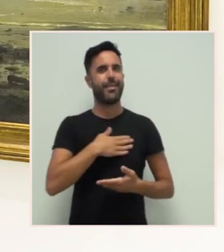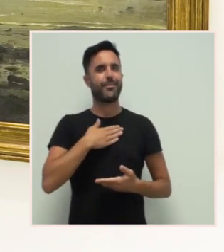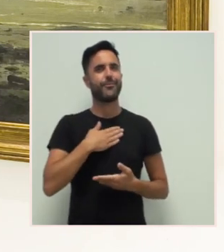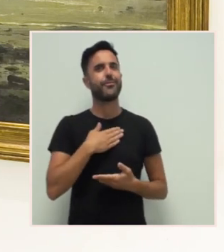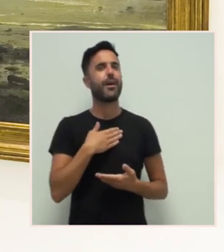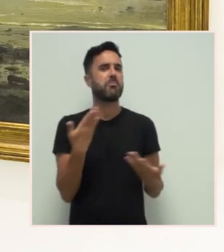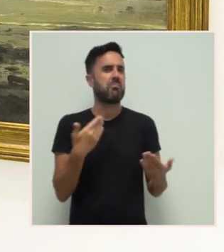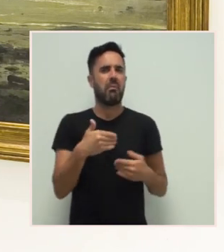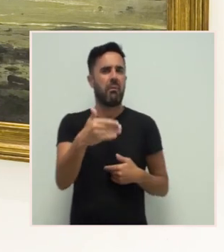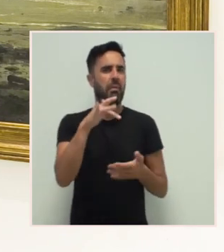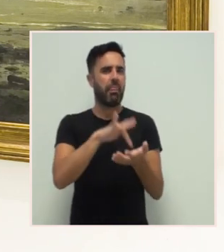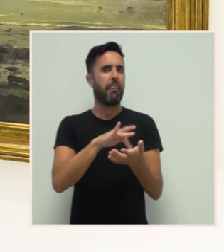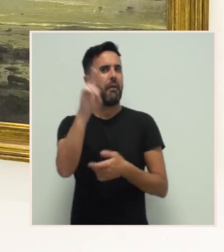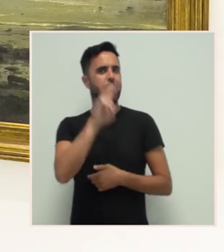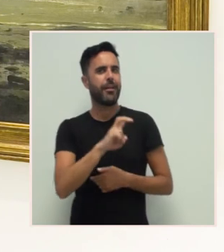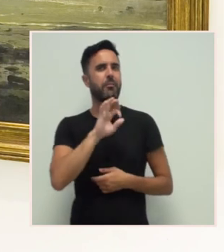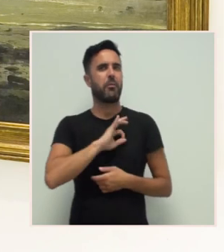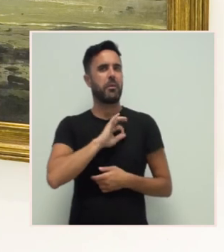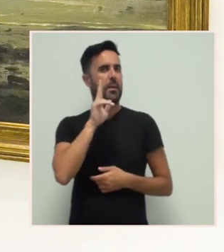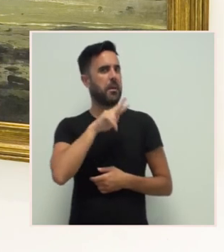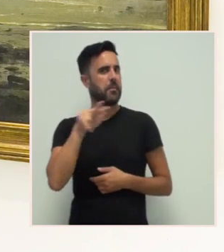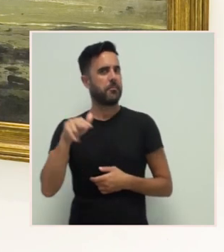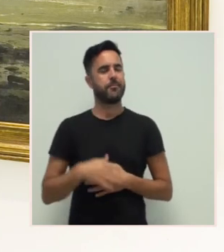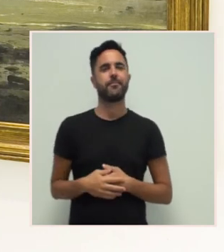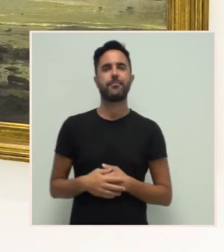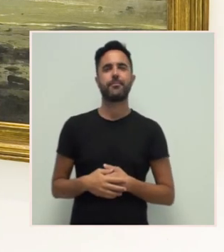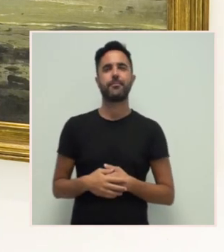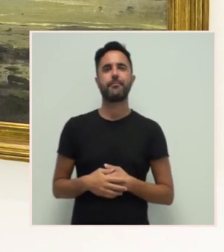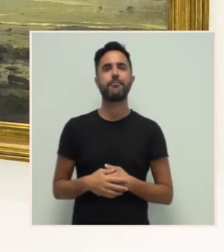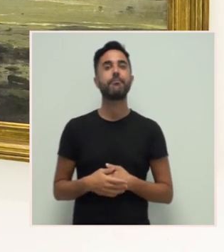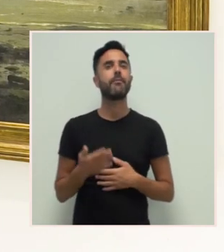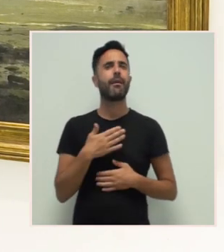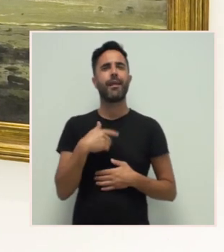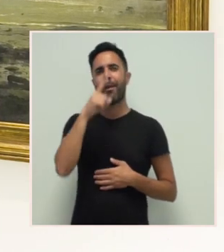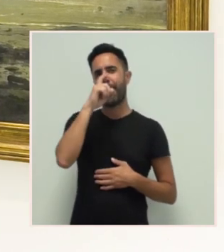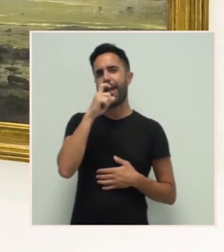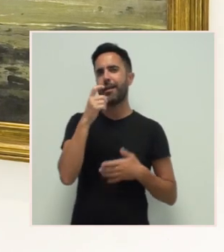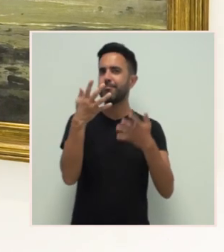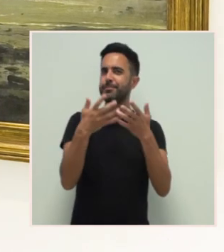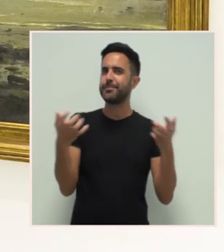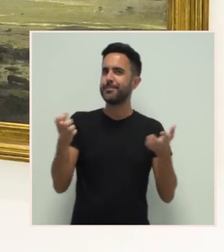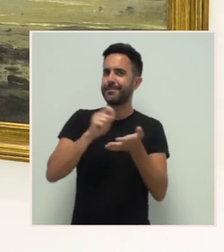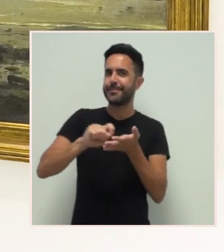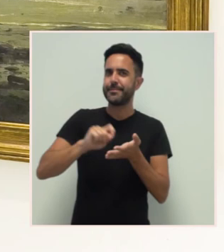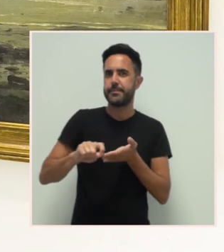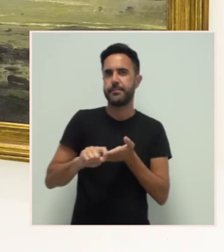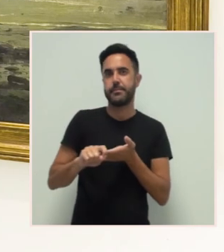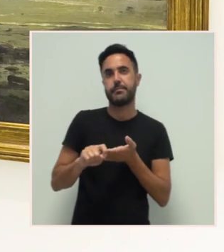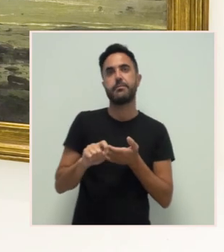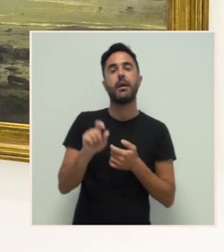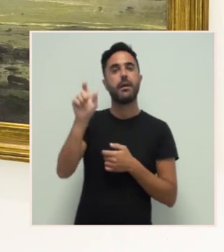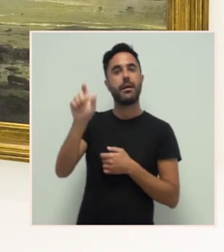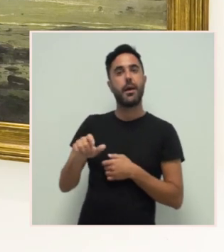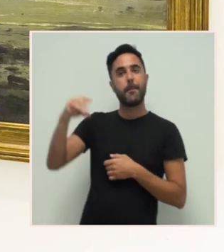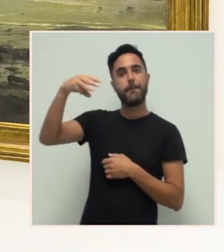que paseedes e visitedes o museo en Pontevedra. Quería rematar cunhas palabras que lle dedicou a Eliseo Meifrén